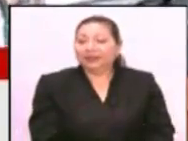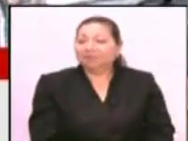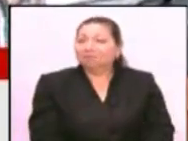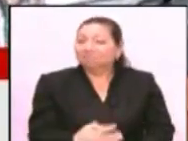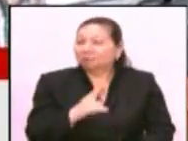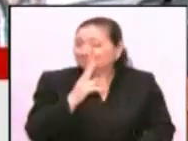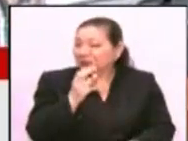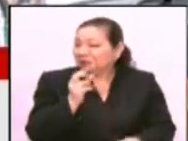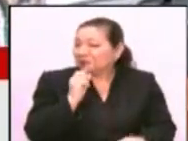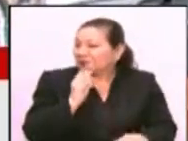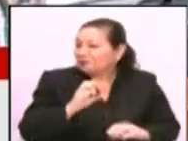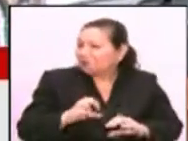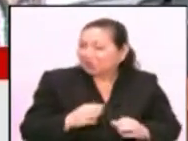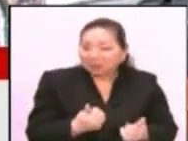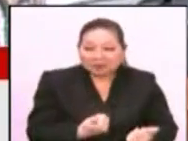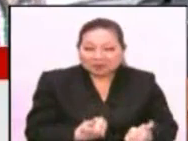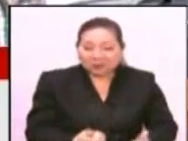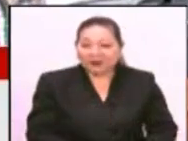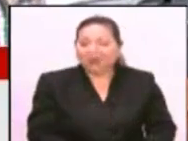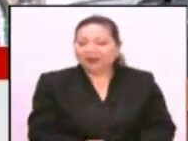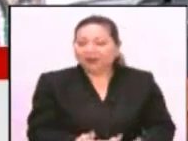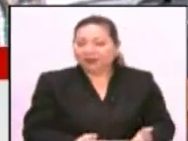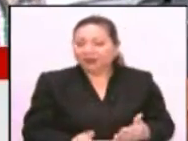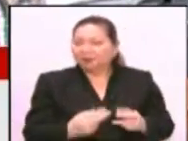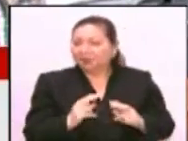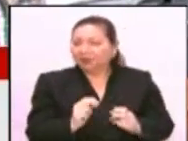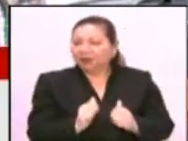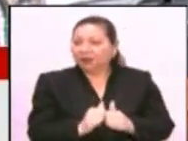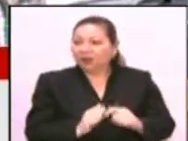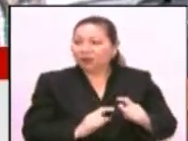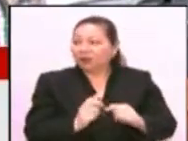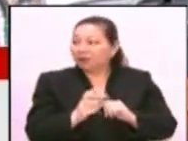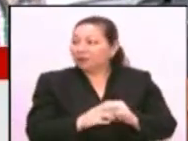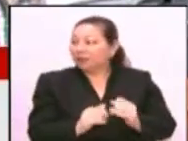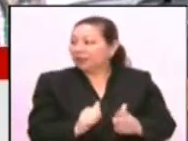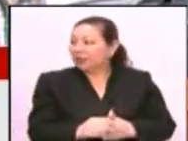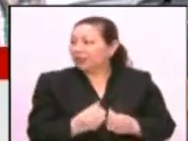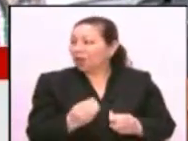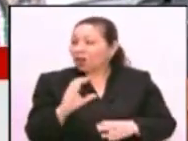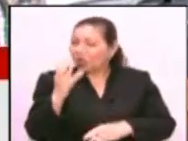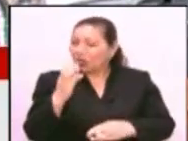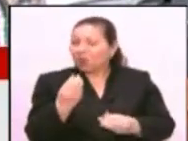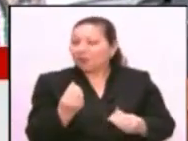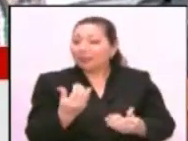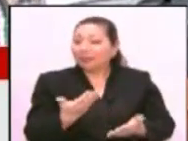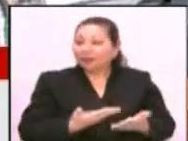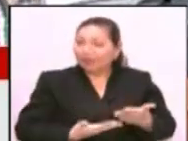metodología peruana está siendo, digamos, vista por algunos países, especialmente Colombia, que han